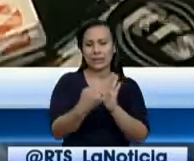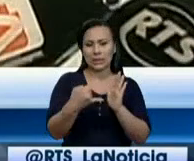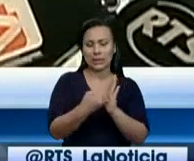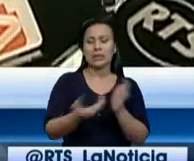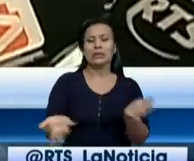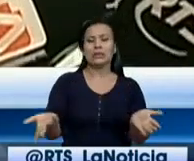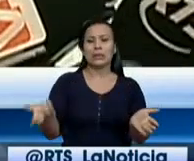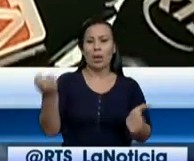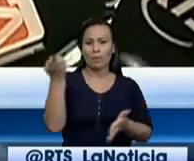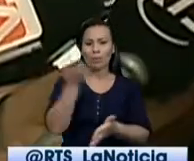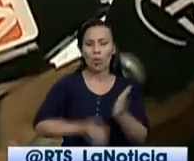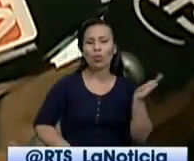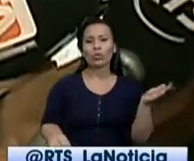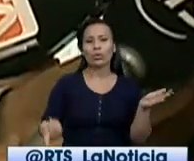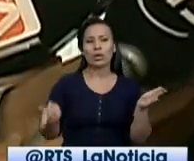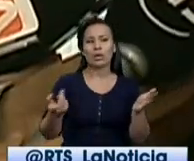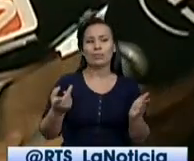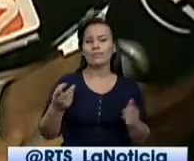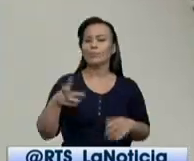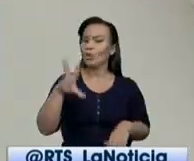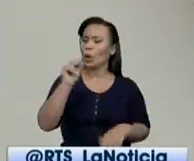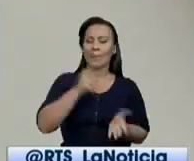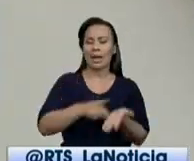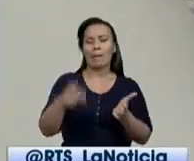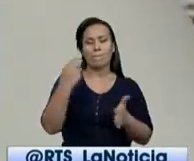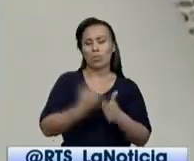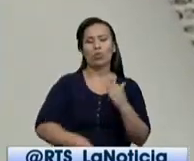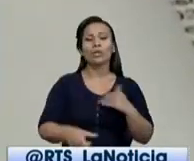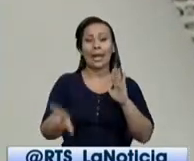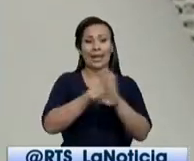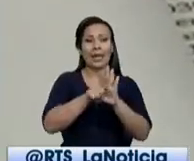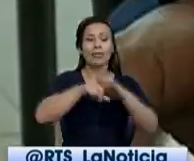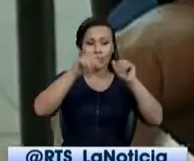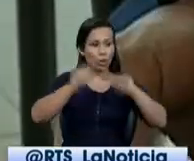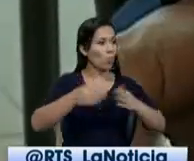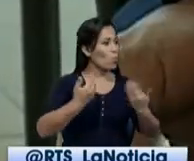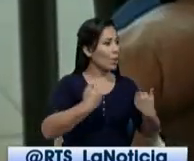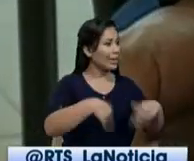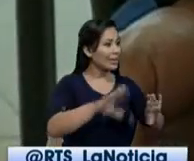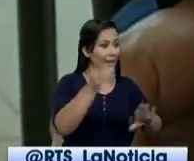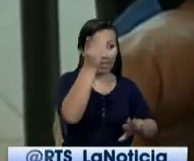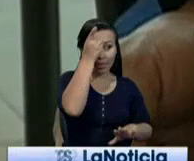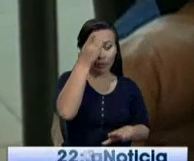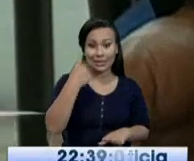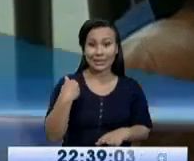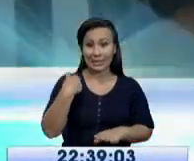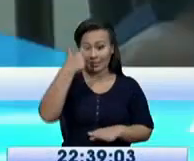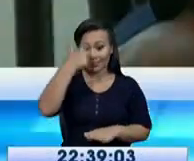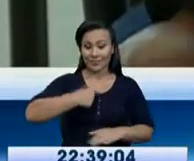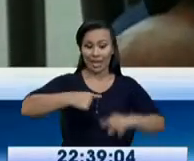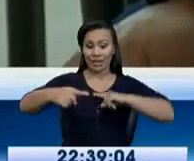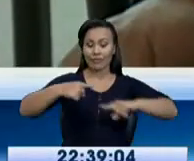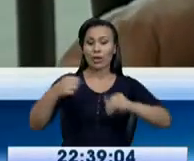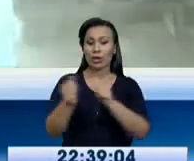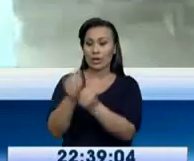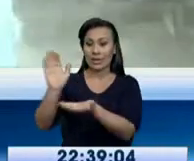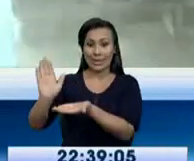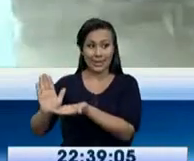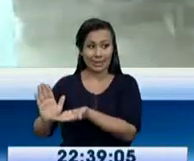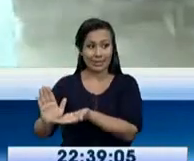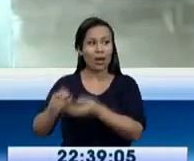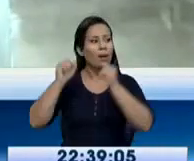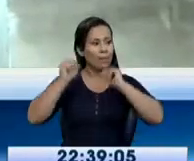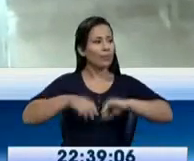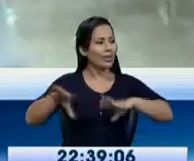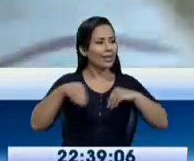intereses y también que no se les cobre la multa. La ley da paso para que cualquier deuda que mantengan los empleadores por mora patronal con el IES